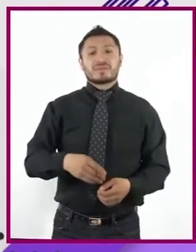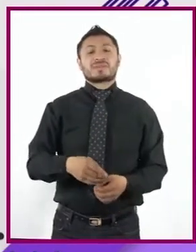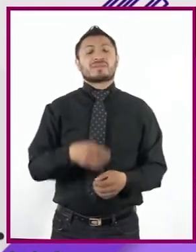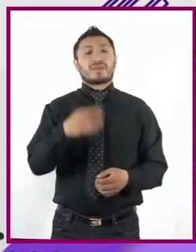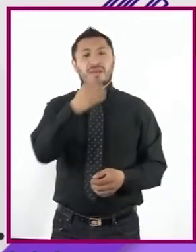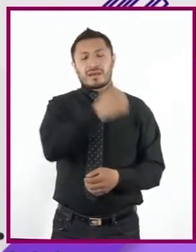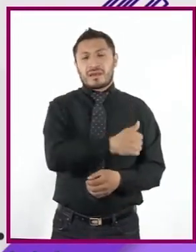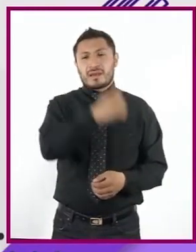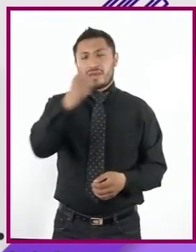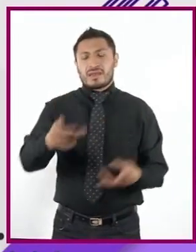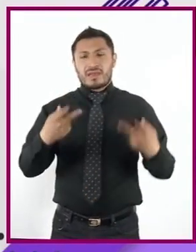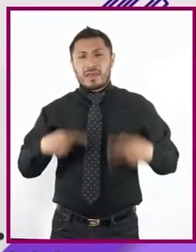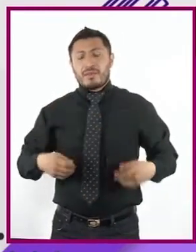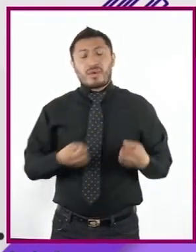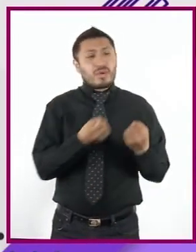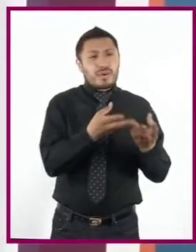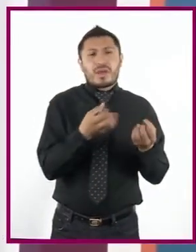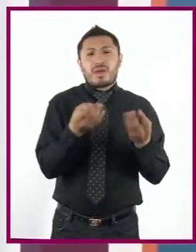que le corresponde.